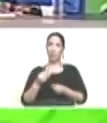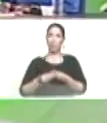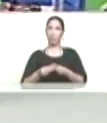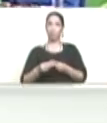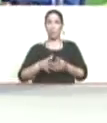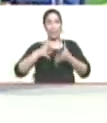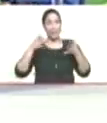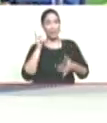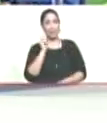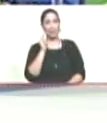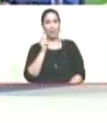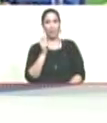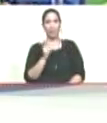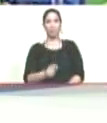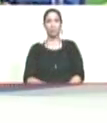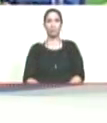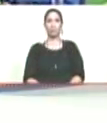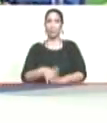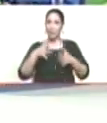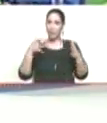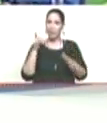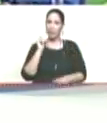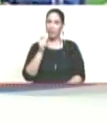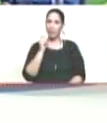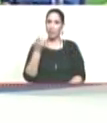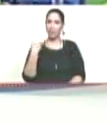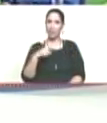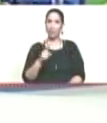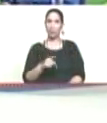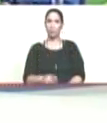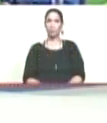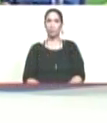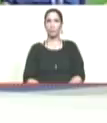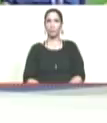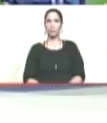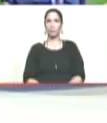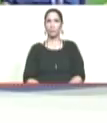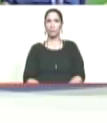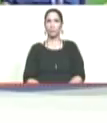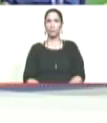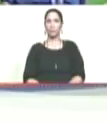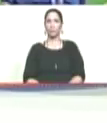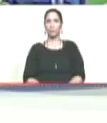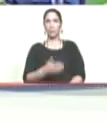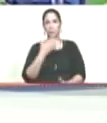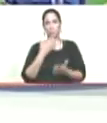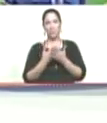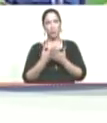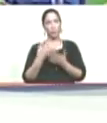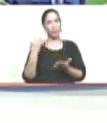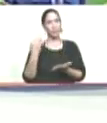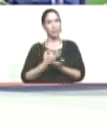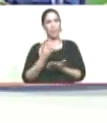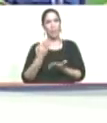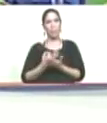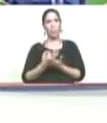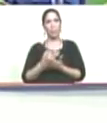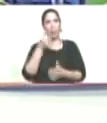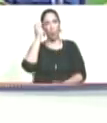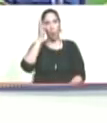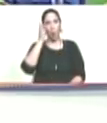Grandes tareas. Grandes tareas tenemos, compañero. Yo pido siempre, siempre pido la